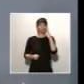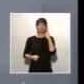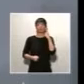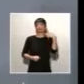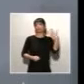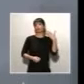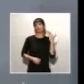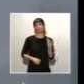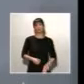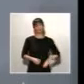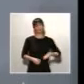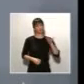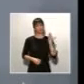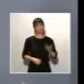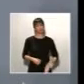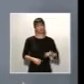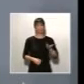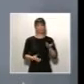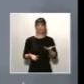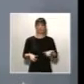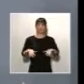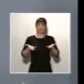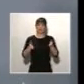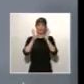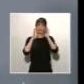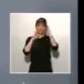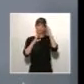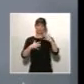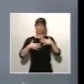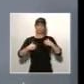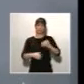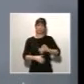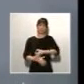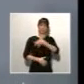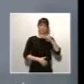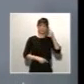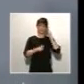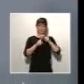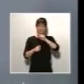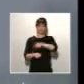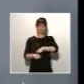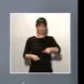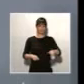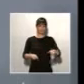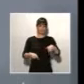para poder prestar una atención sanitaria de excelencia a la ciudadanía en esta crisis.